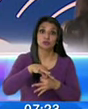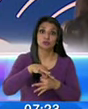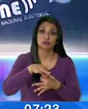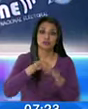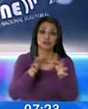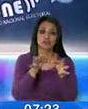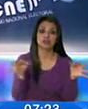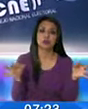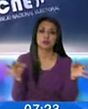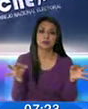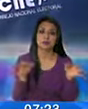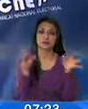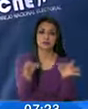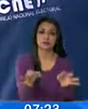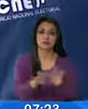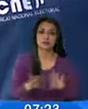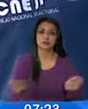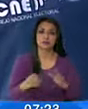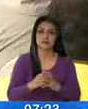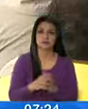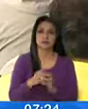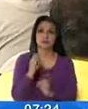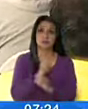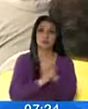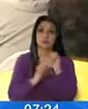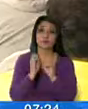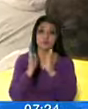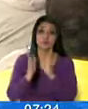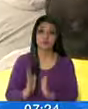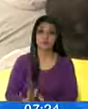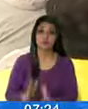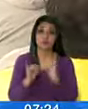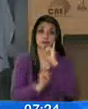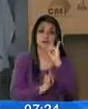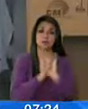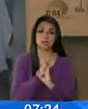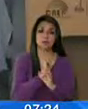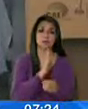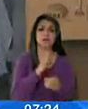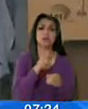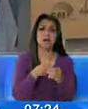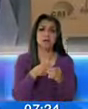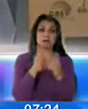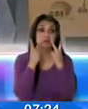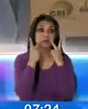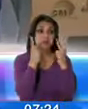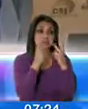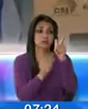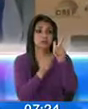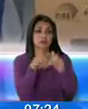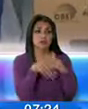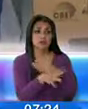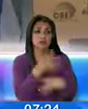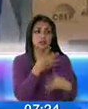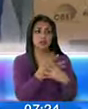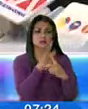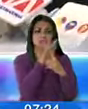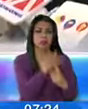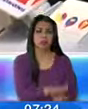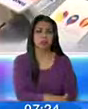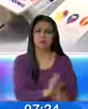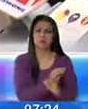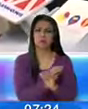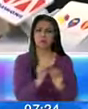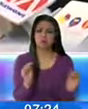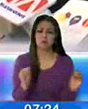cerrado. Observadores internacionales destacaron el proceso en el cual personas privadas de la libertad no son excluidas.